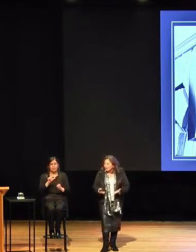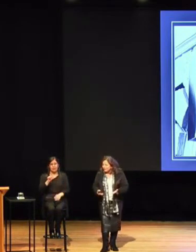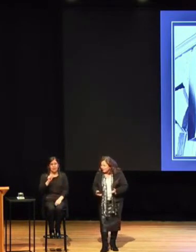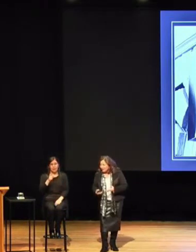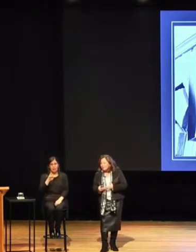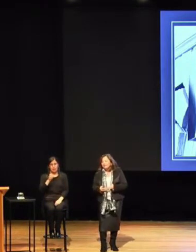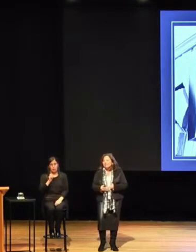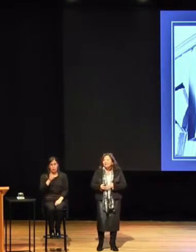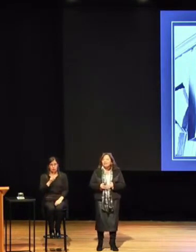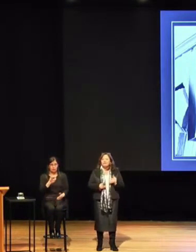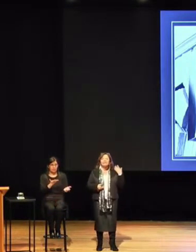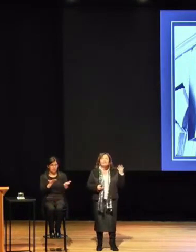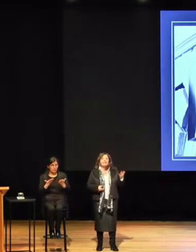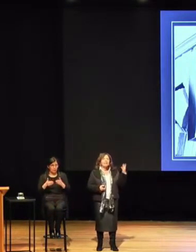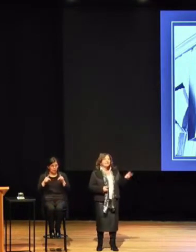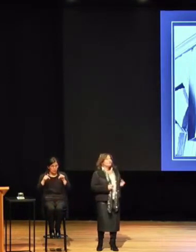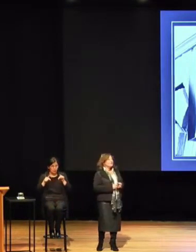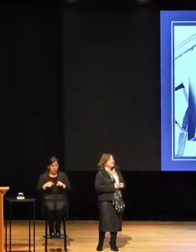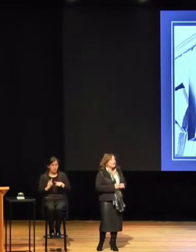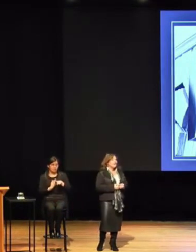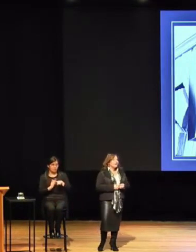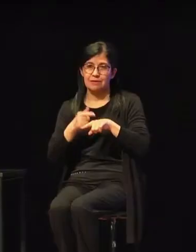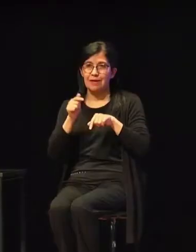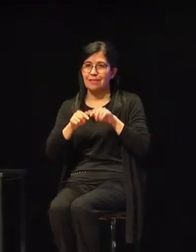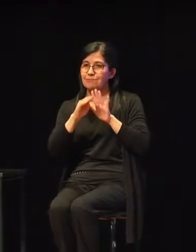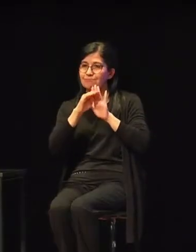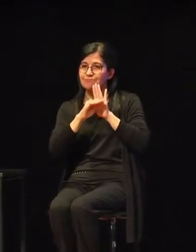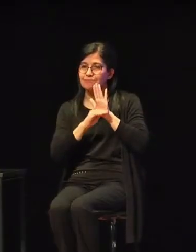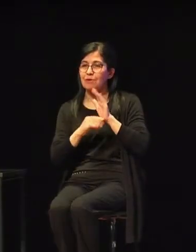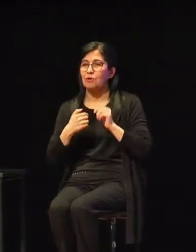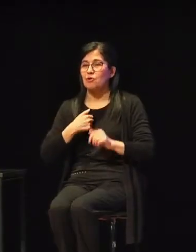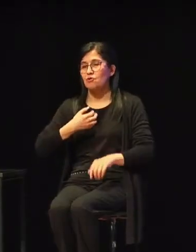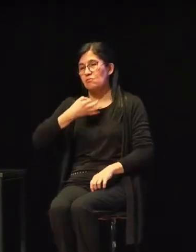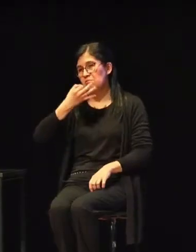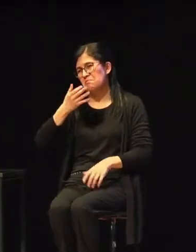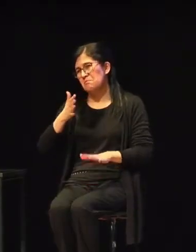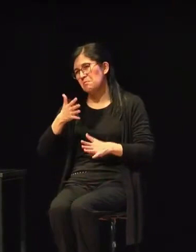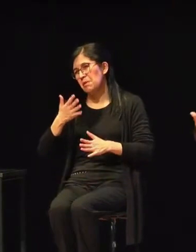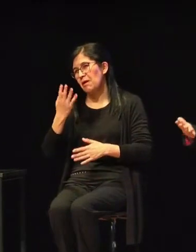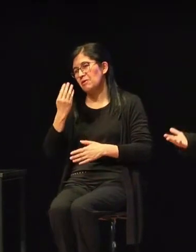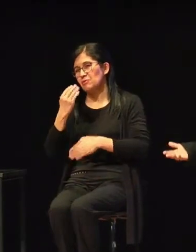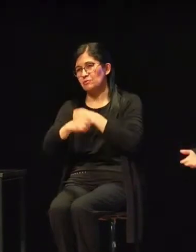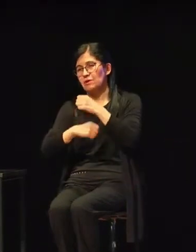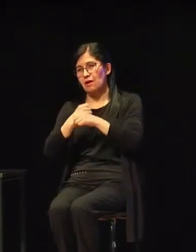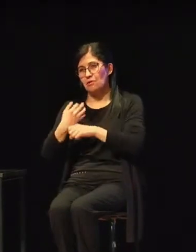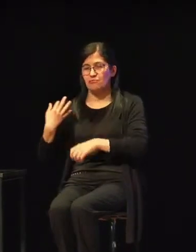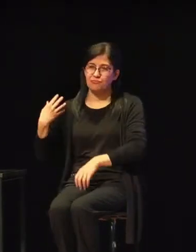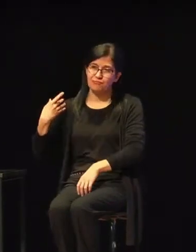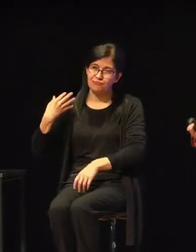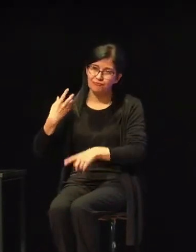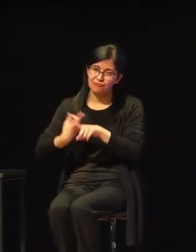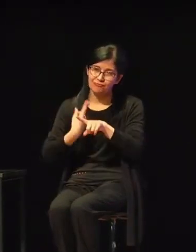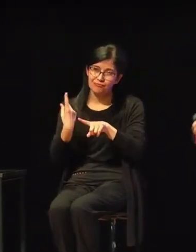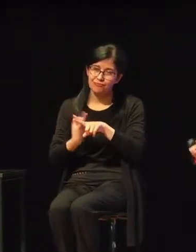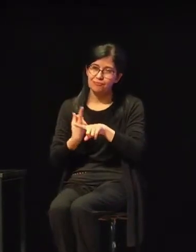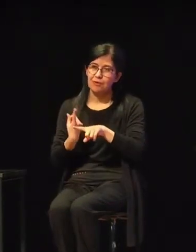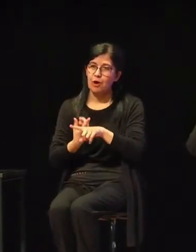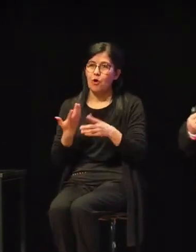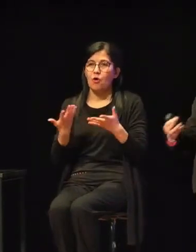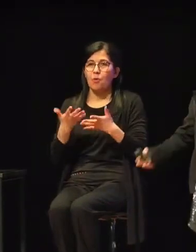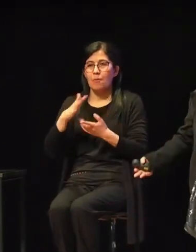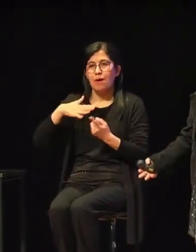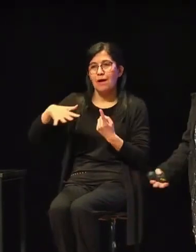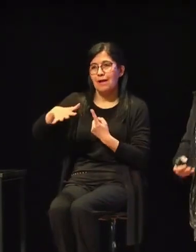me invitó específicamente a hablar de estos indicadores que llevo hablando, yo creo que 14 años, de cómo el